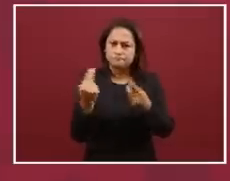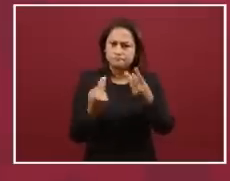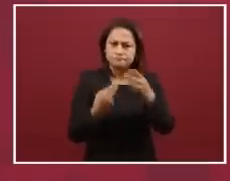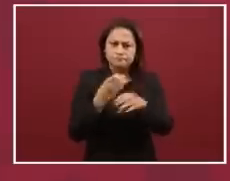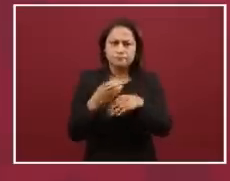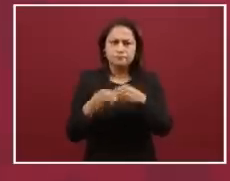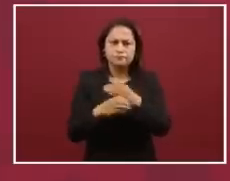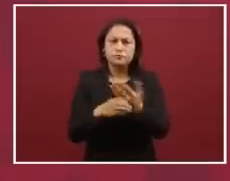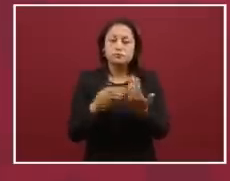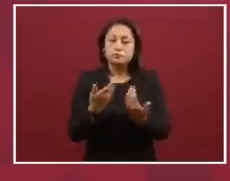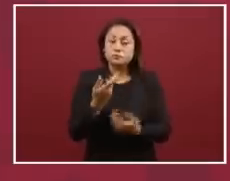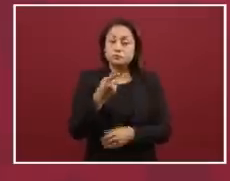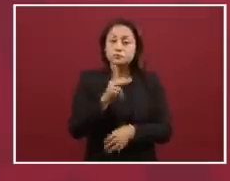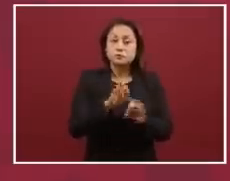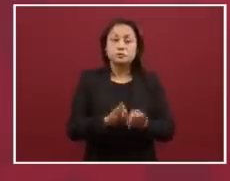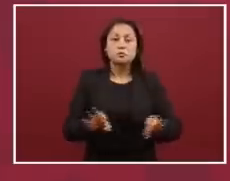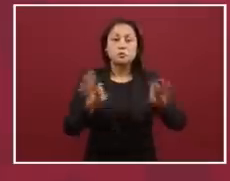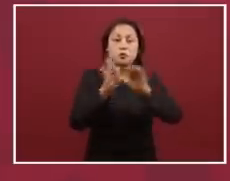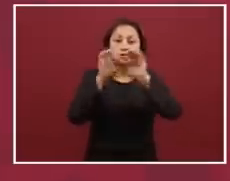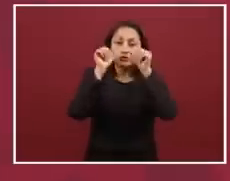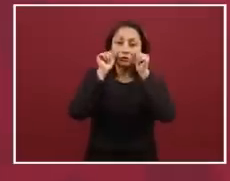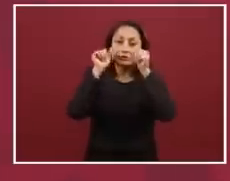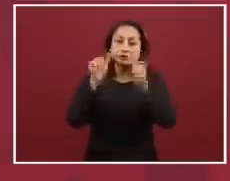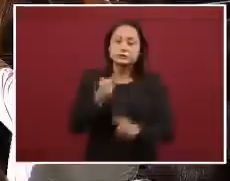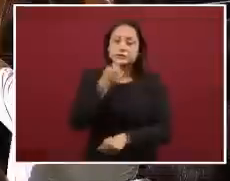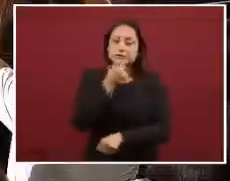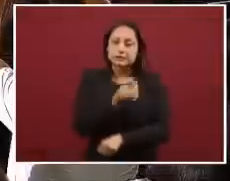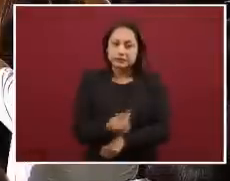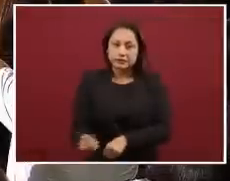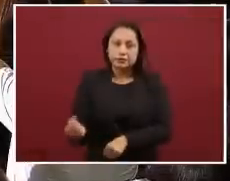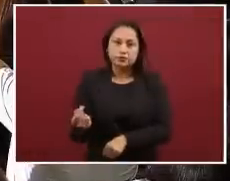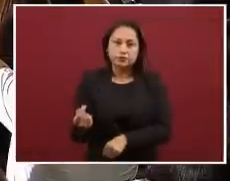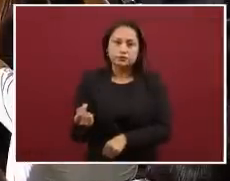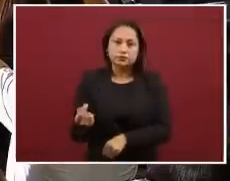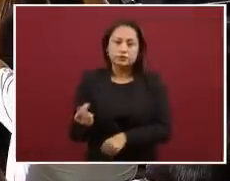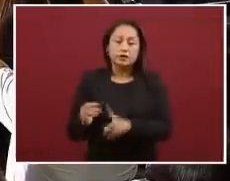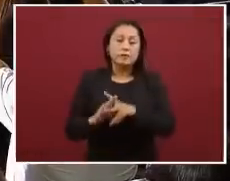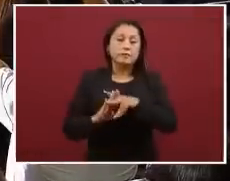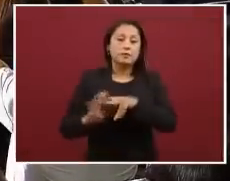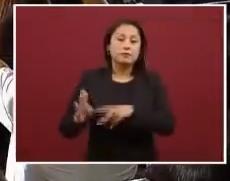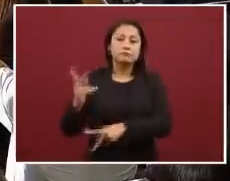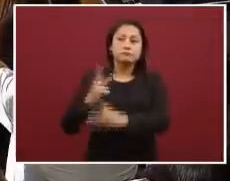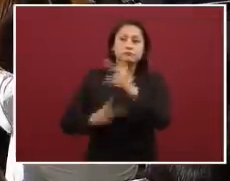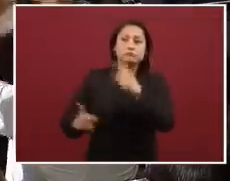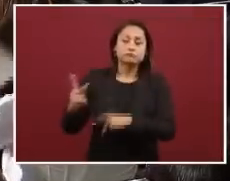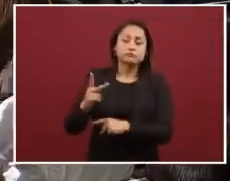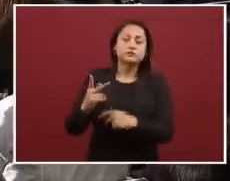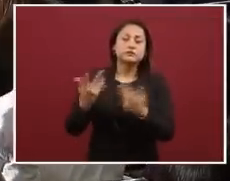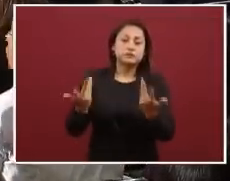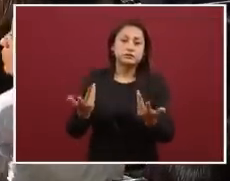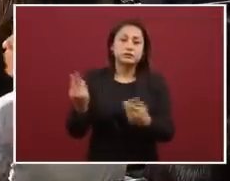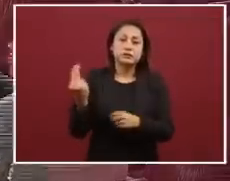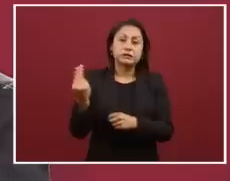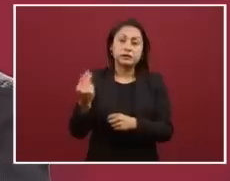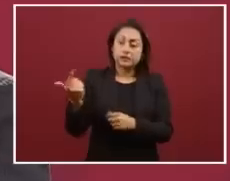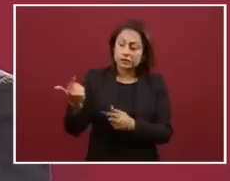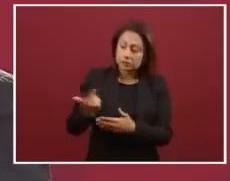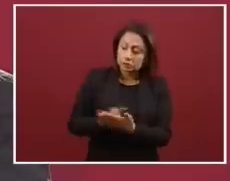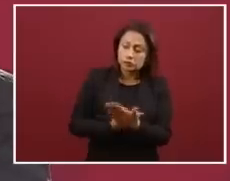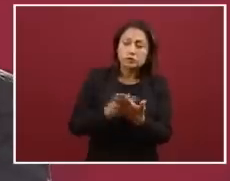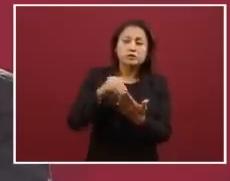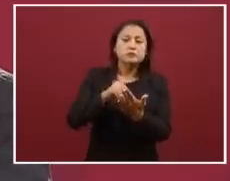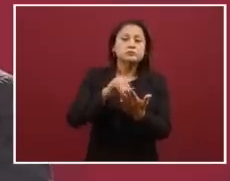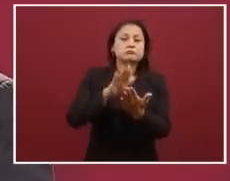de los niños que van en este paso, que haya un registro. Queremos nosotros